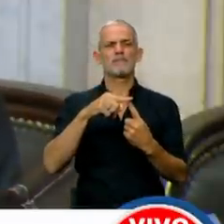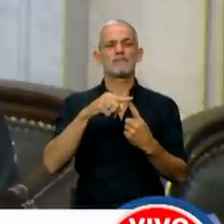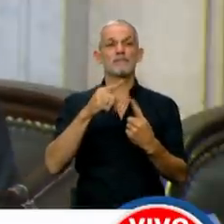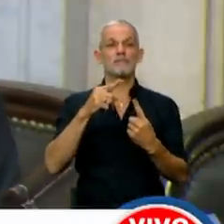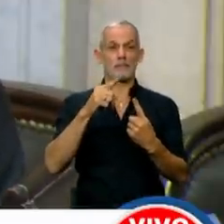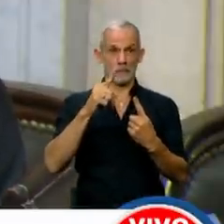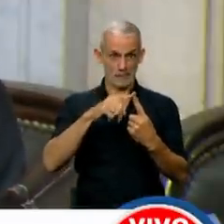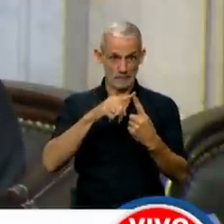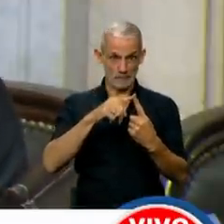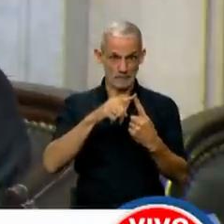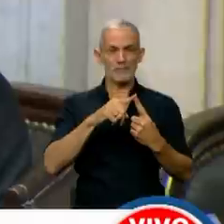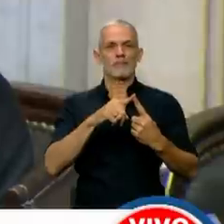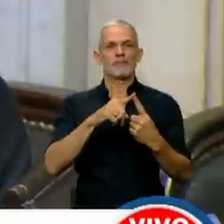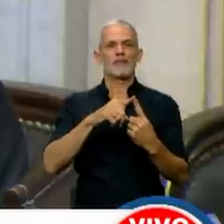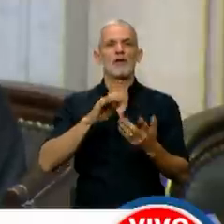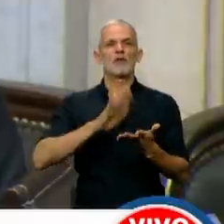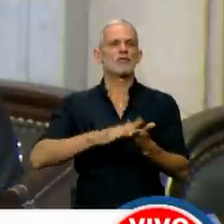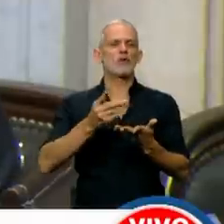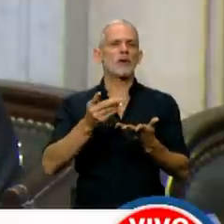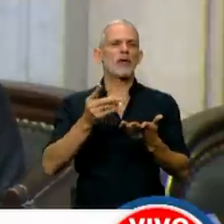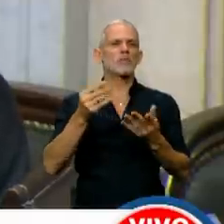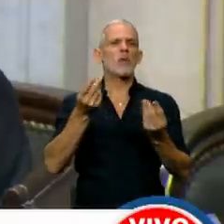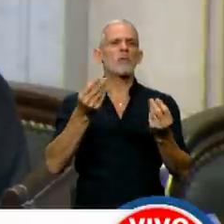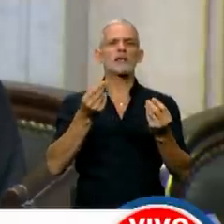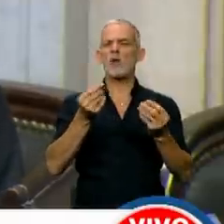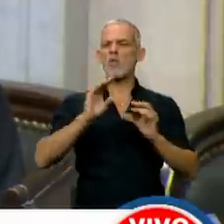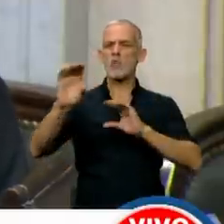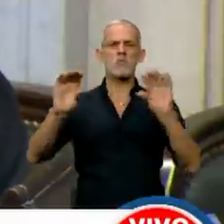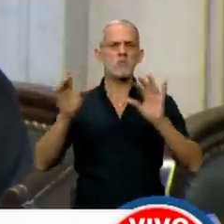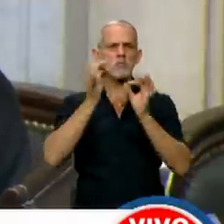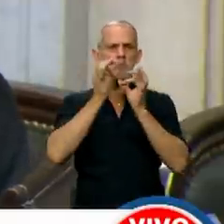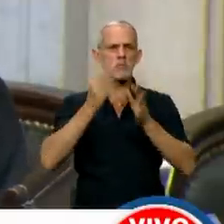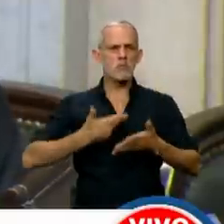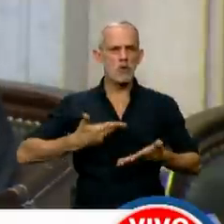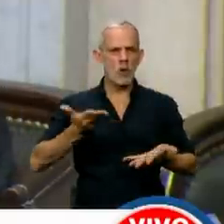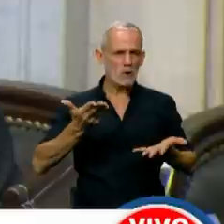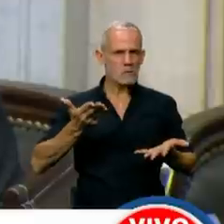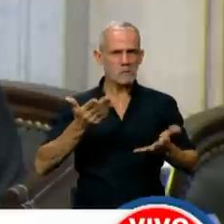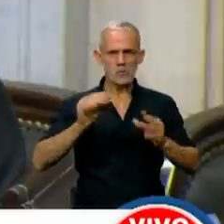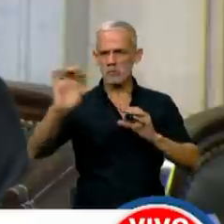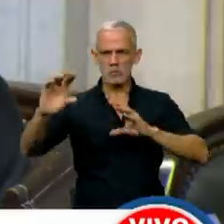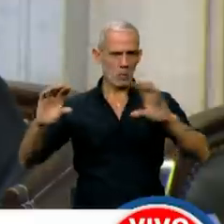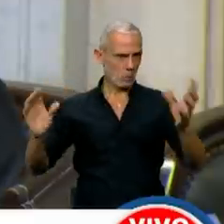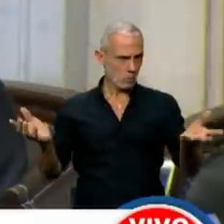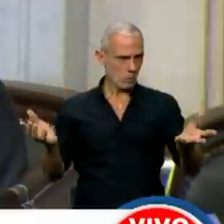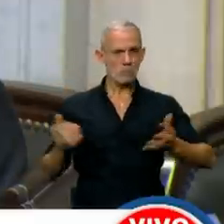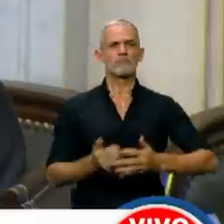la primer consideración tiene que ver con la discrecionalidad en la distribución de recursos